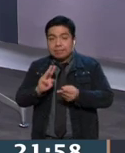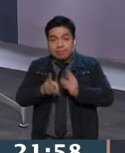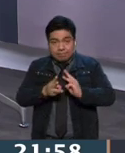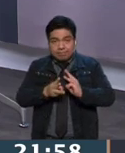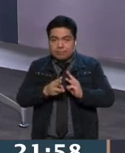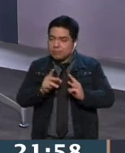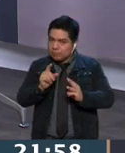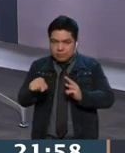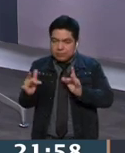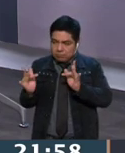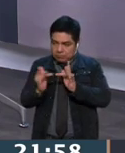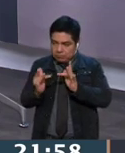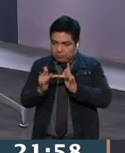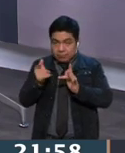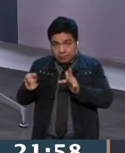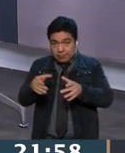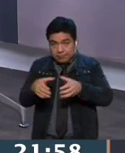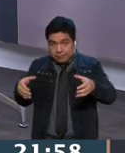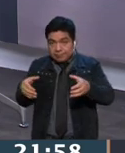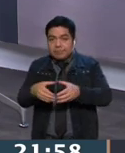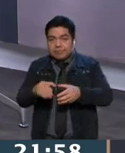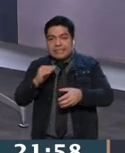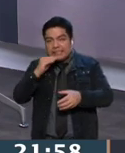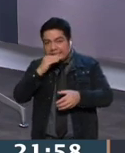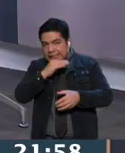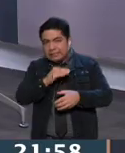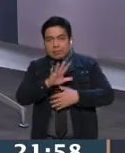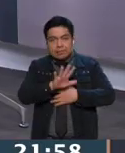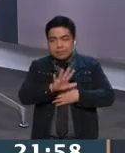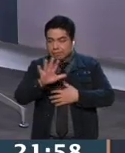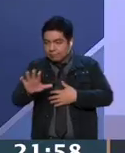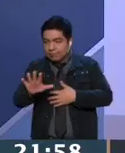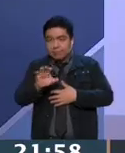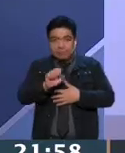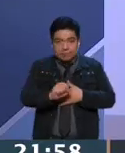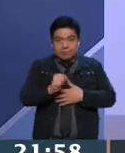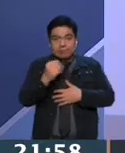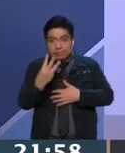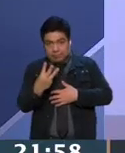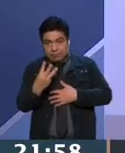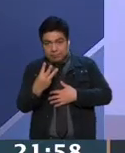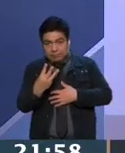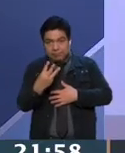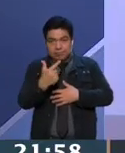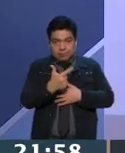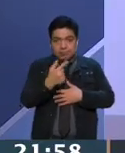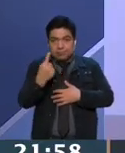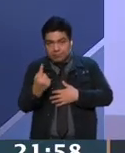Esta es la forma de comunicarse con esta comunidad de maíz, que es 55 63